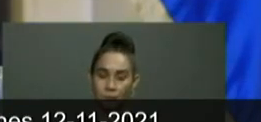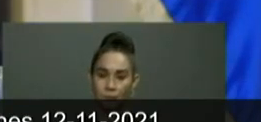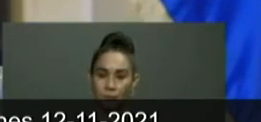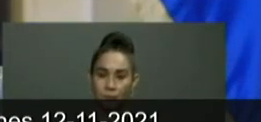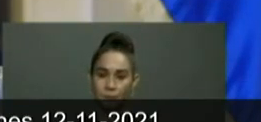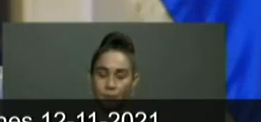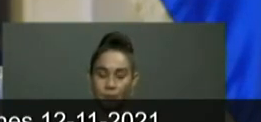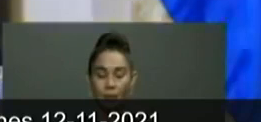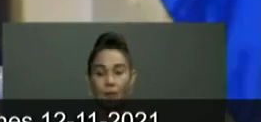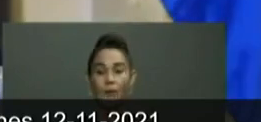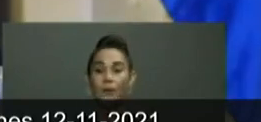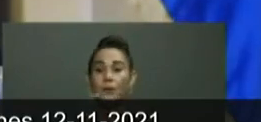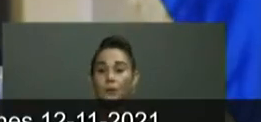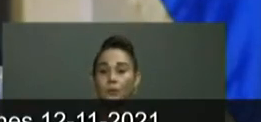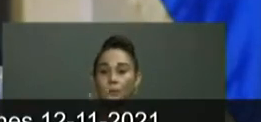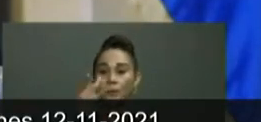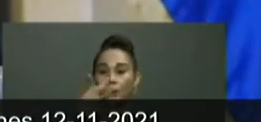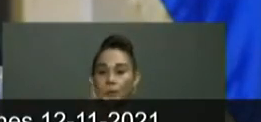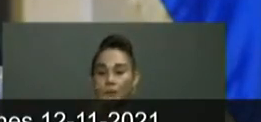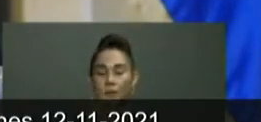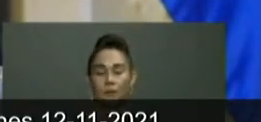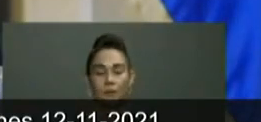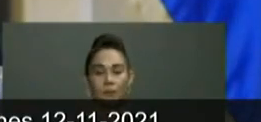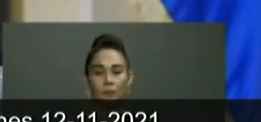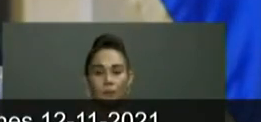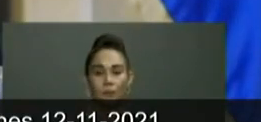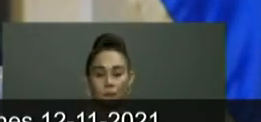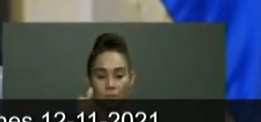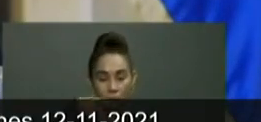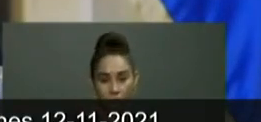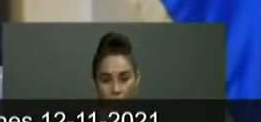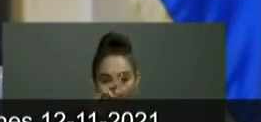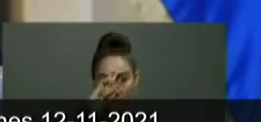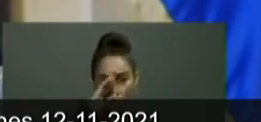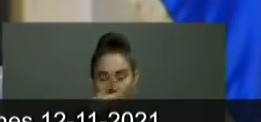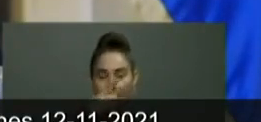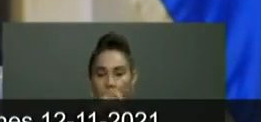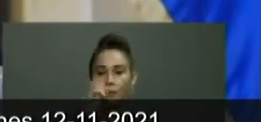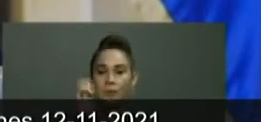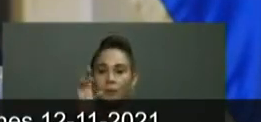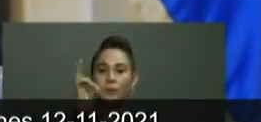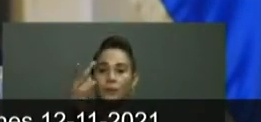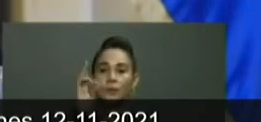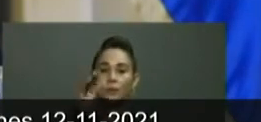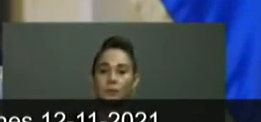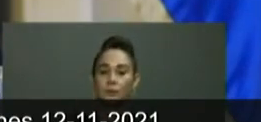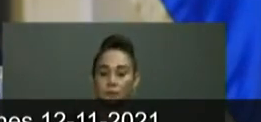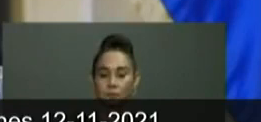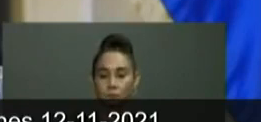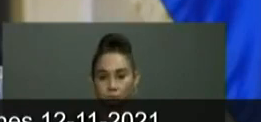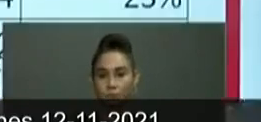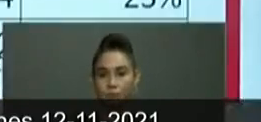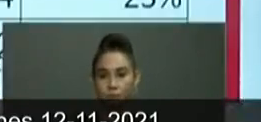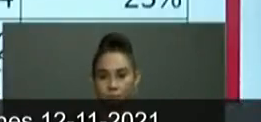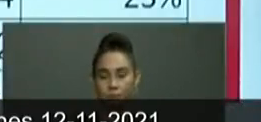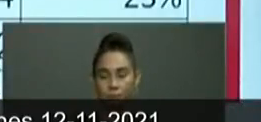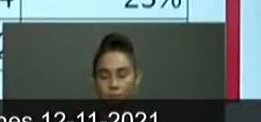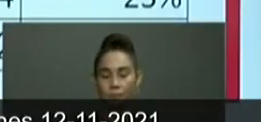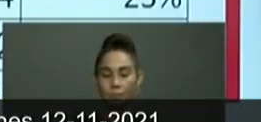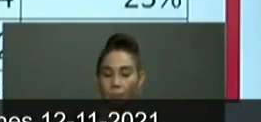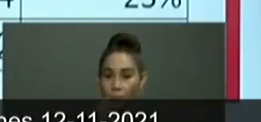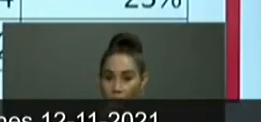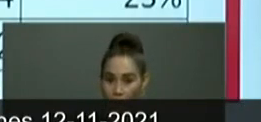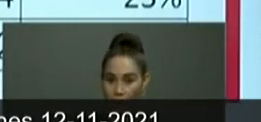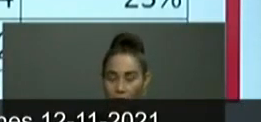O sea, en el 2018 hubo, entonces, en la República Dominicana 117 mil partos. De